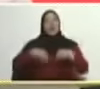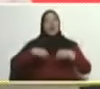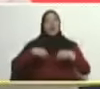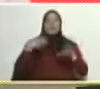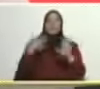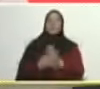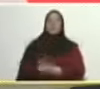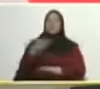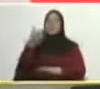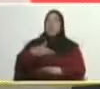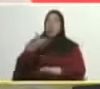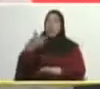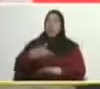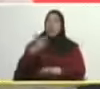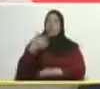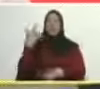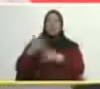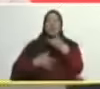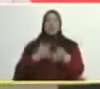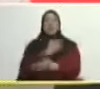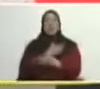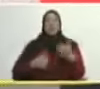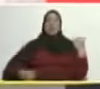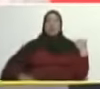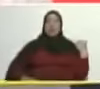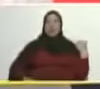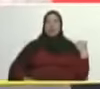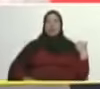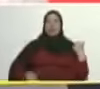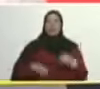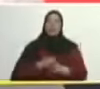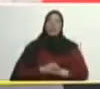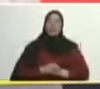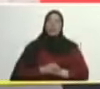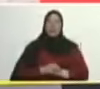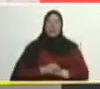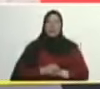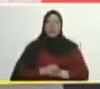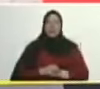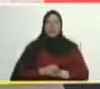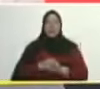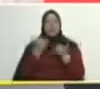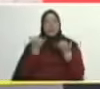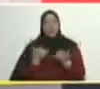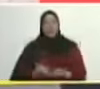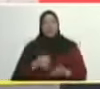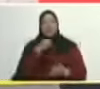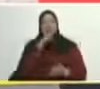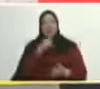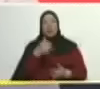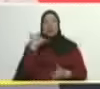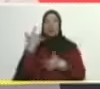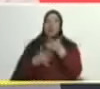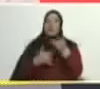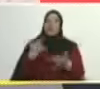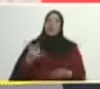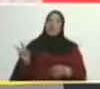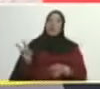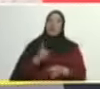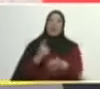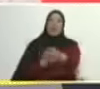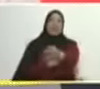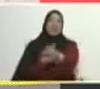máxima importancia para el presente y el futuro de los pueblos. Estimados amigos, queridos hermanos de nuestra